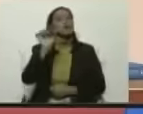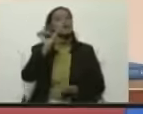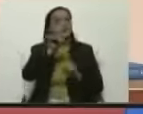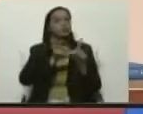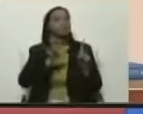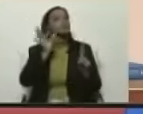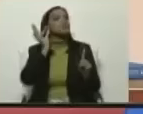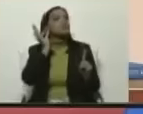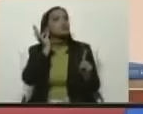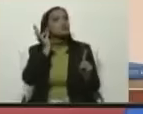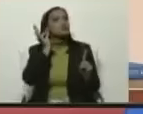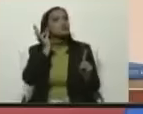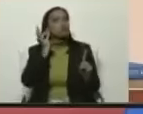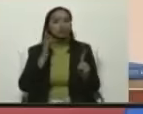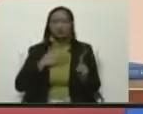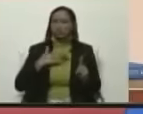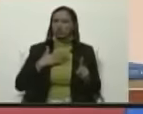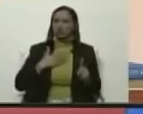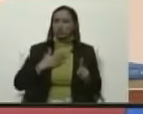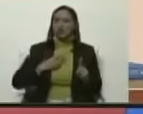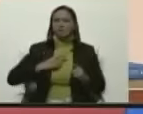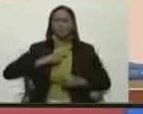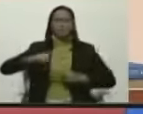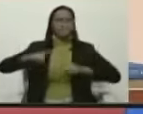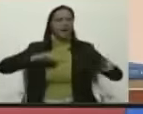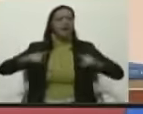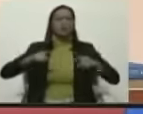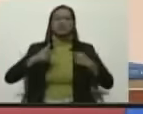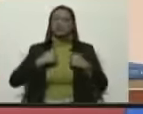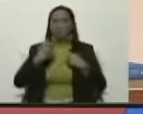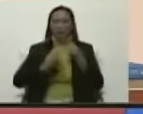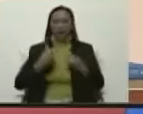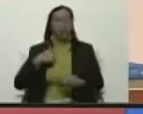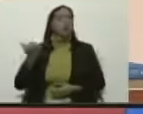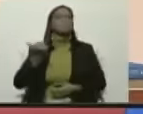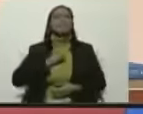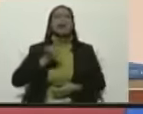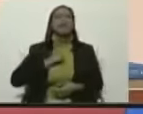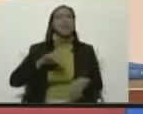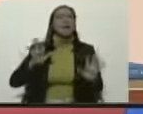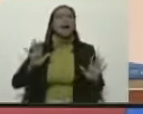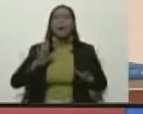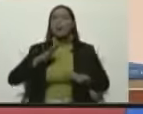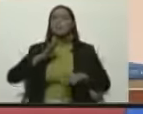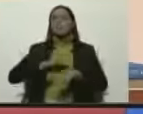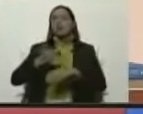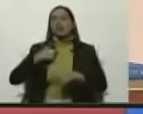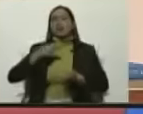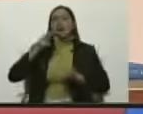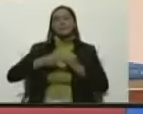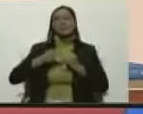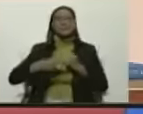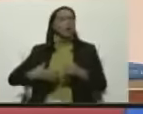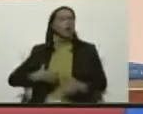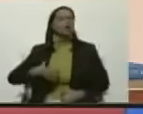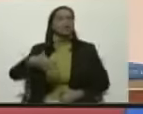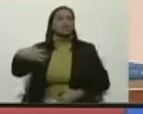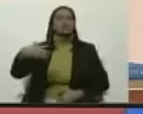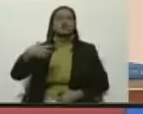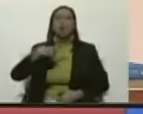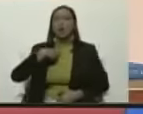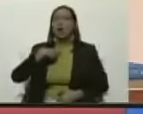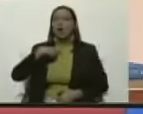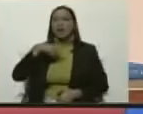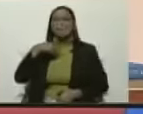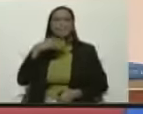Yo soy la autoridad, dicen ellos. Yo hago lo que me da la gana, porque mis apellidos en mi casa, mis padres me malcriaron tanto